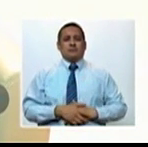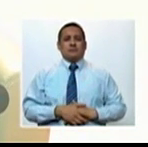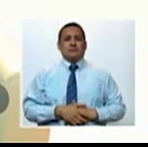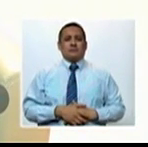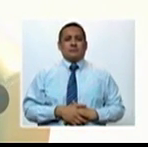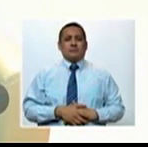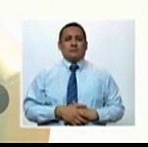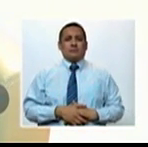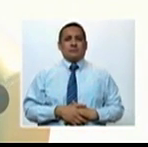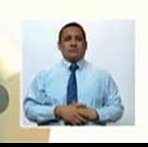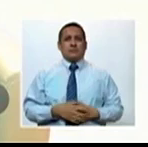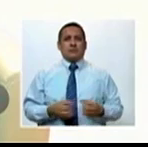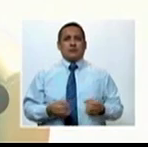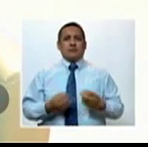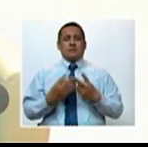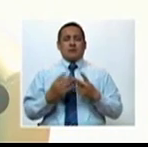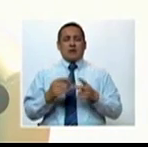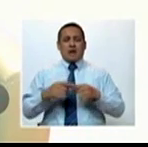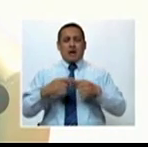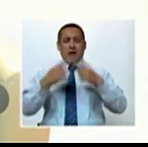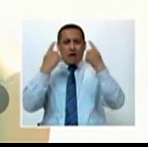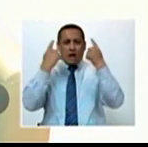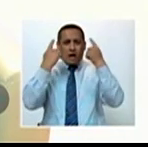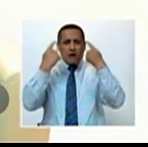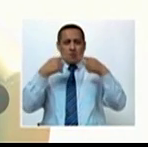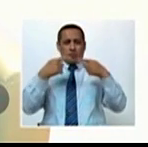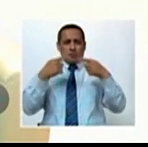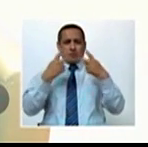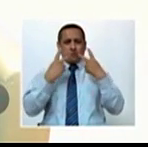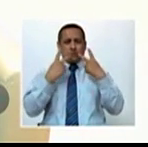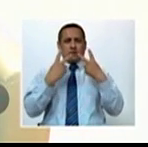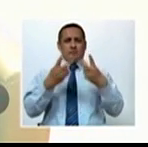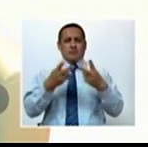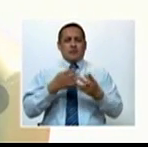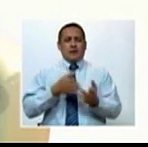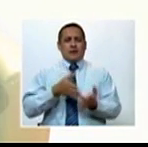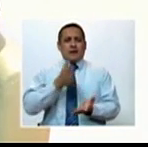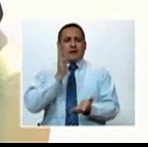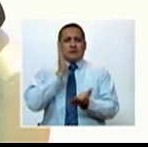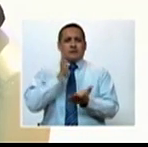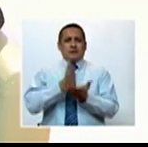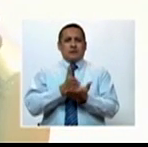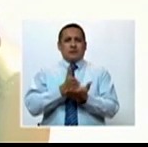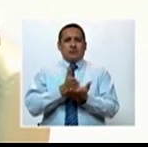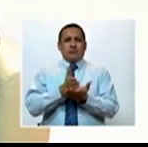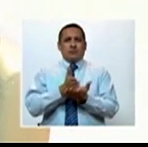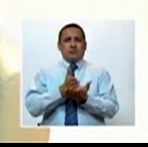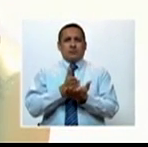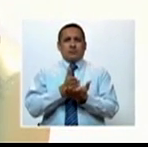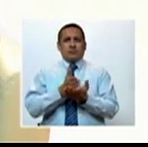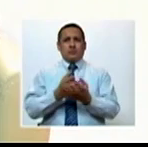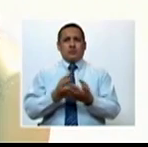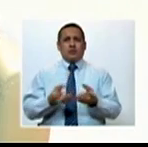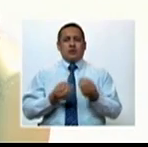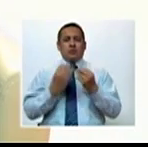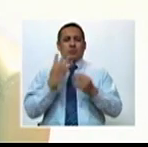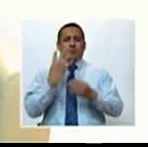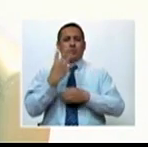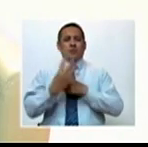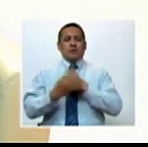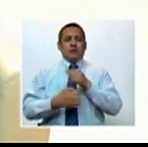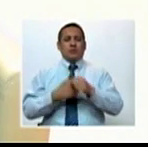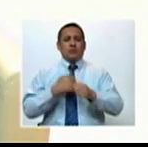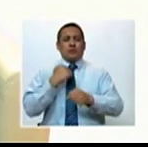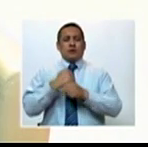está de acuerdo con la sentencia de 4 años.